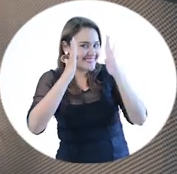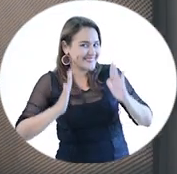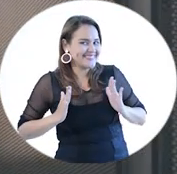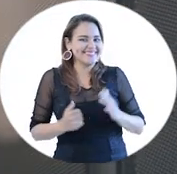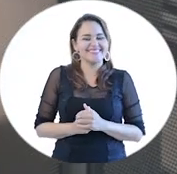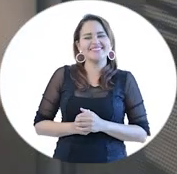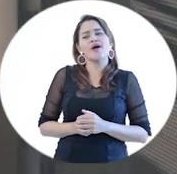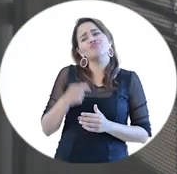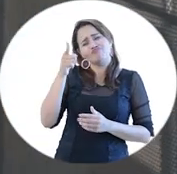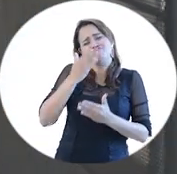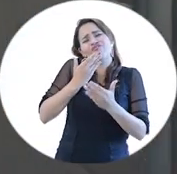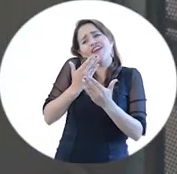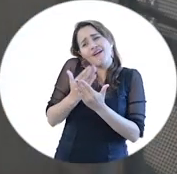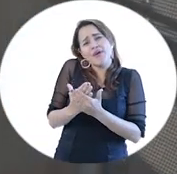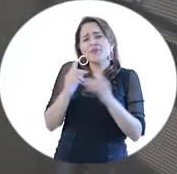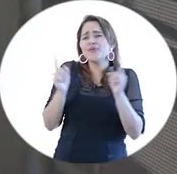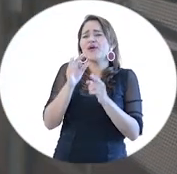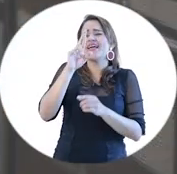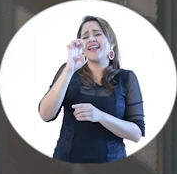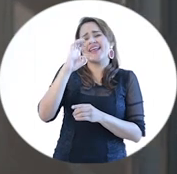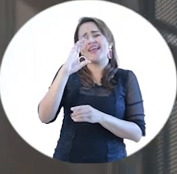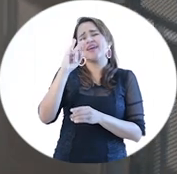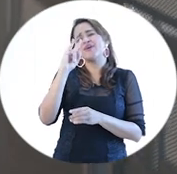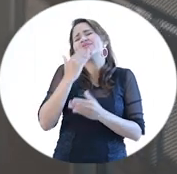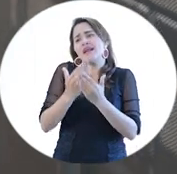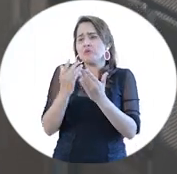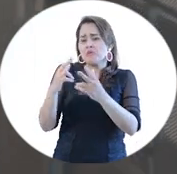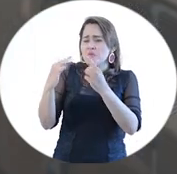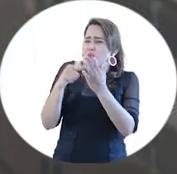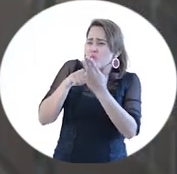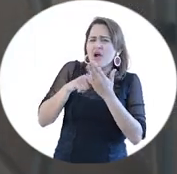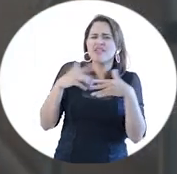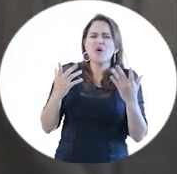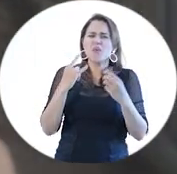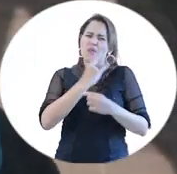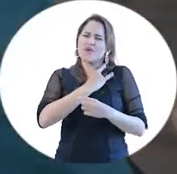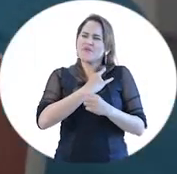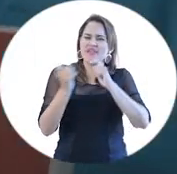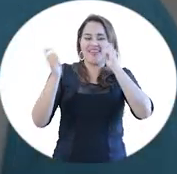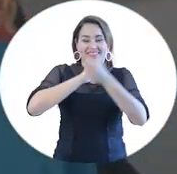escucharme. A ti, Recu, por mostrarme los cambios que ha tenido la Universidad del Magdalena.